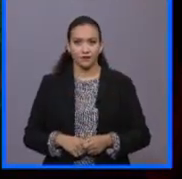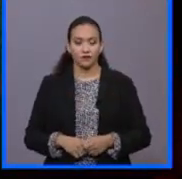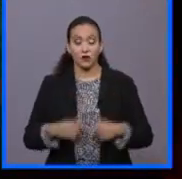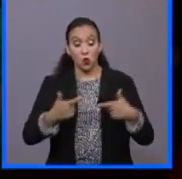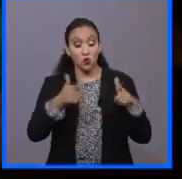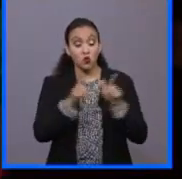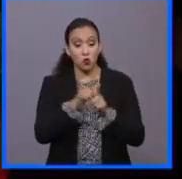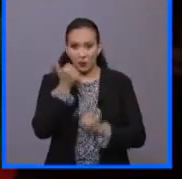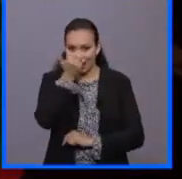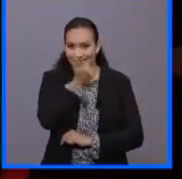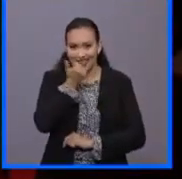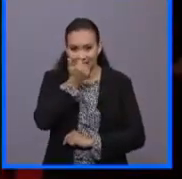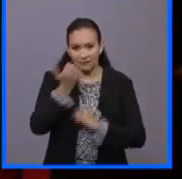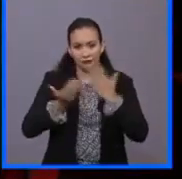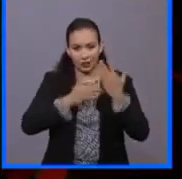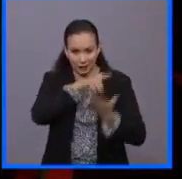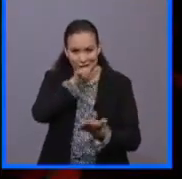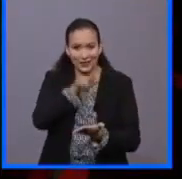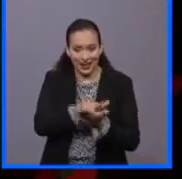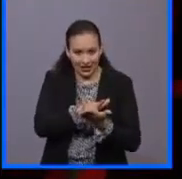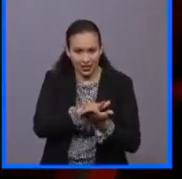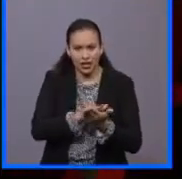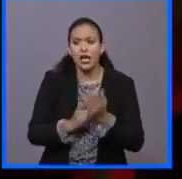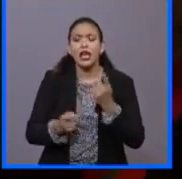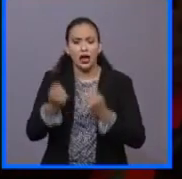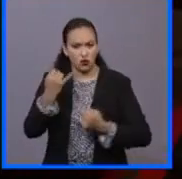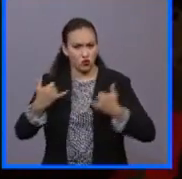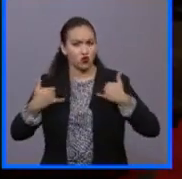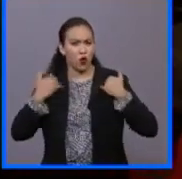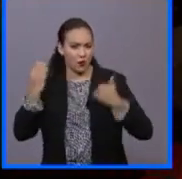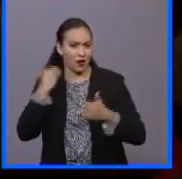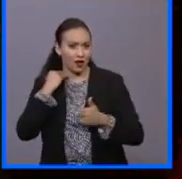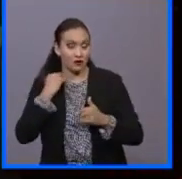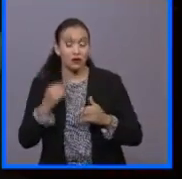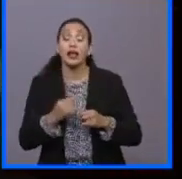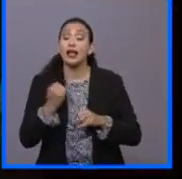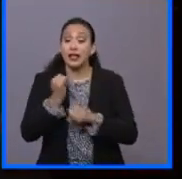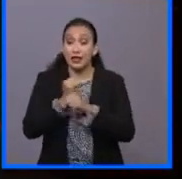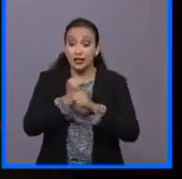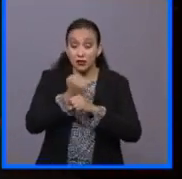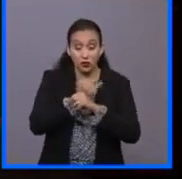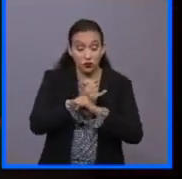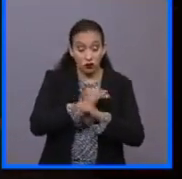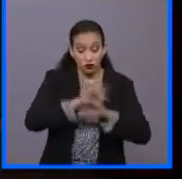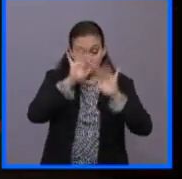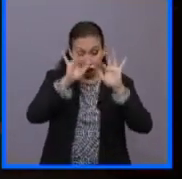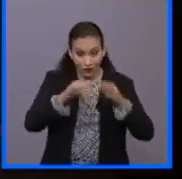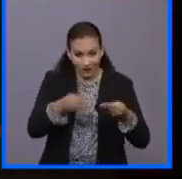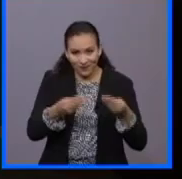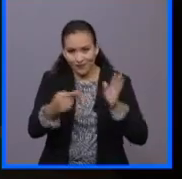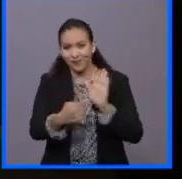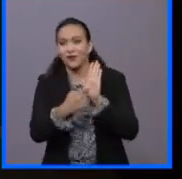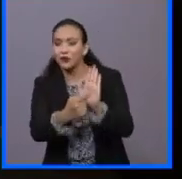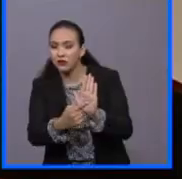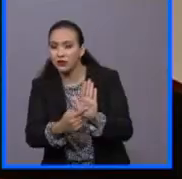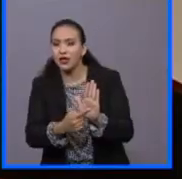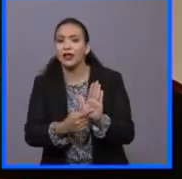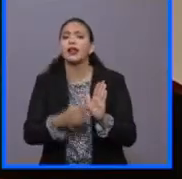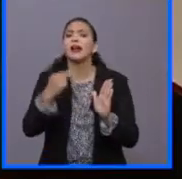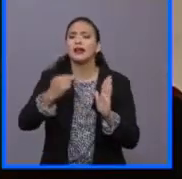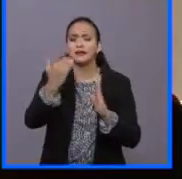Un grupo de estudiantes de la carrera de Derecho y jóvenes abogados presentaron los resultados del informe técnico